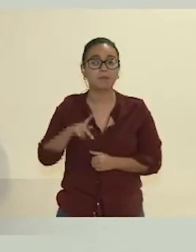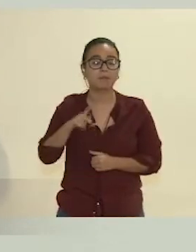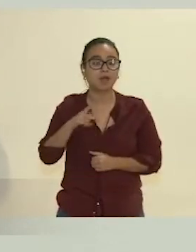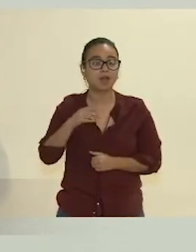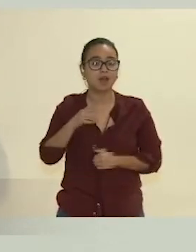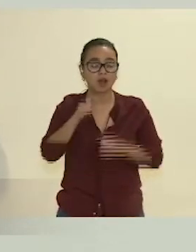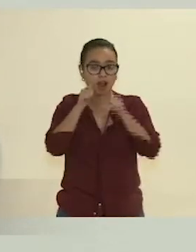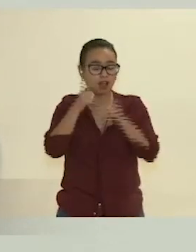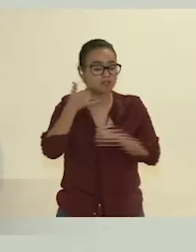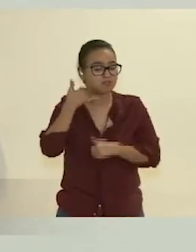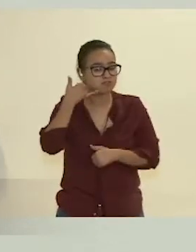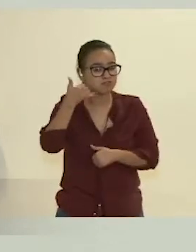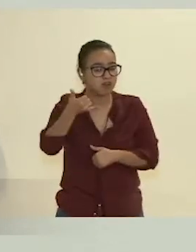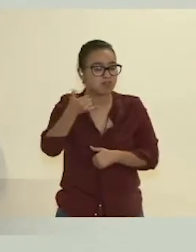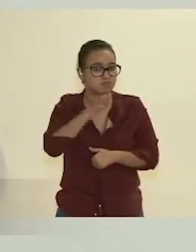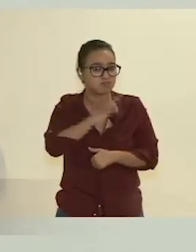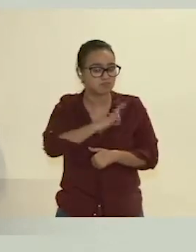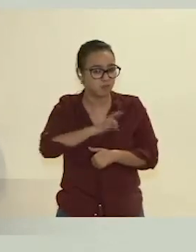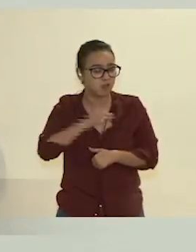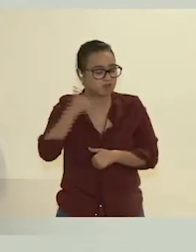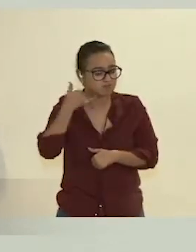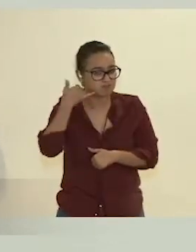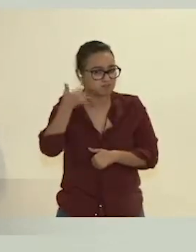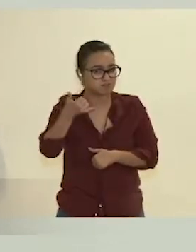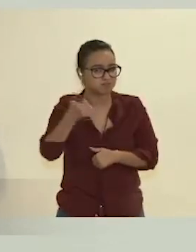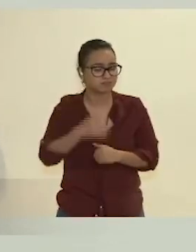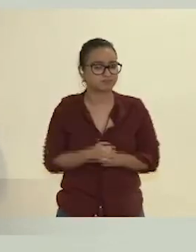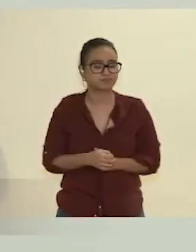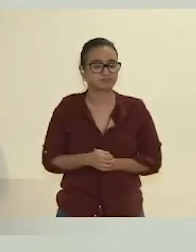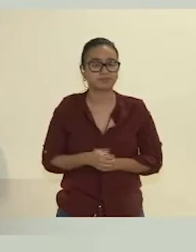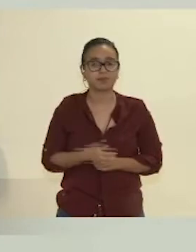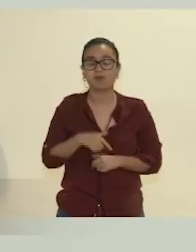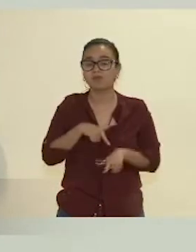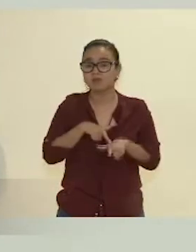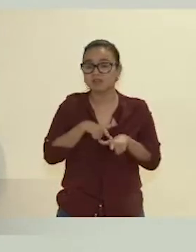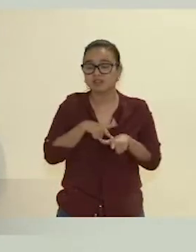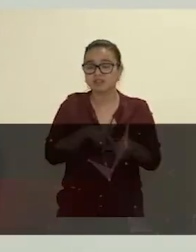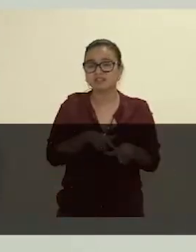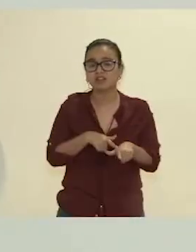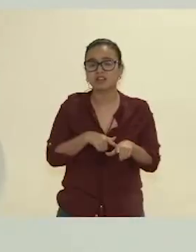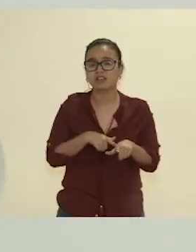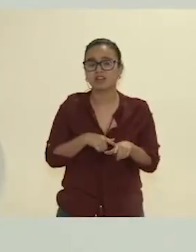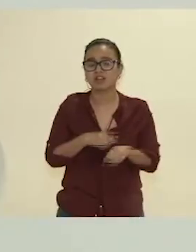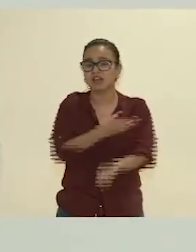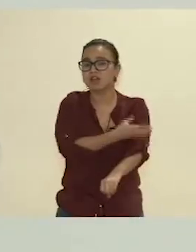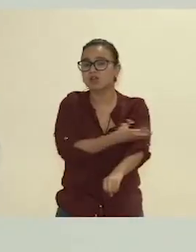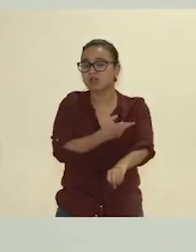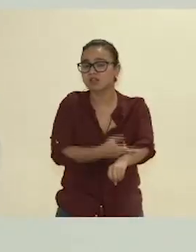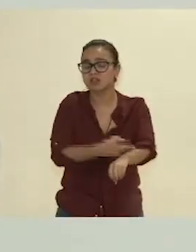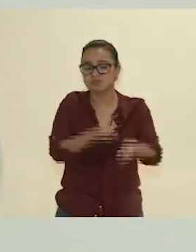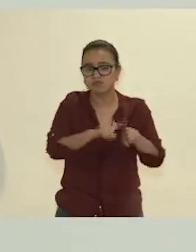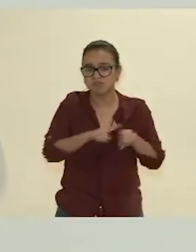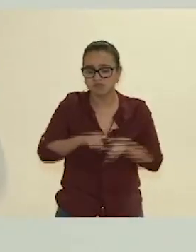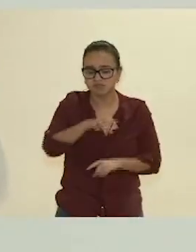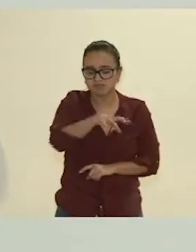atención al público está abierta y en caso de recibirlo, bueno, estaremos en coordinación con las áreas procuradoras